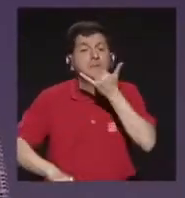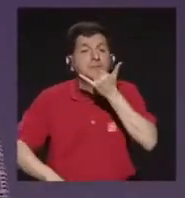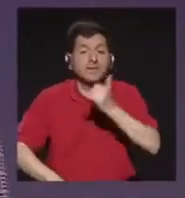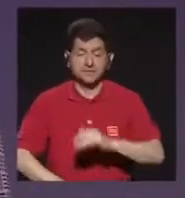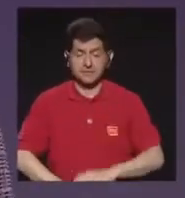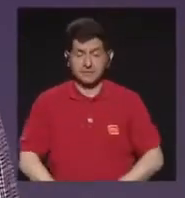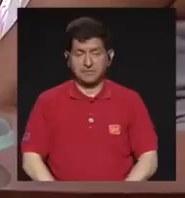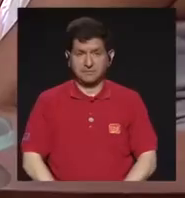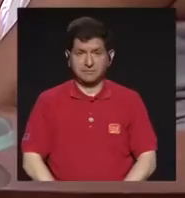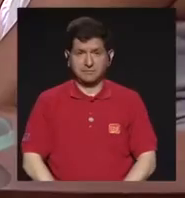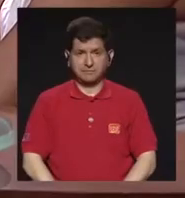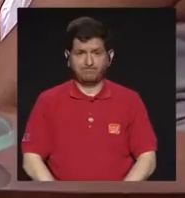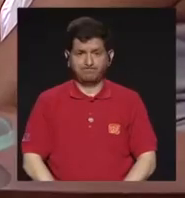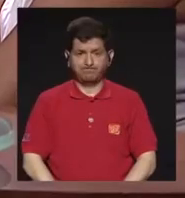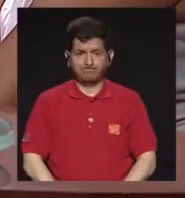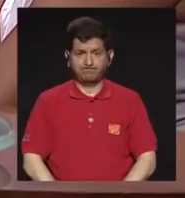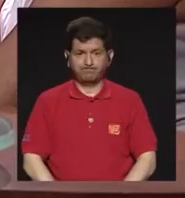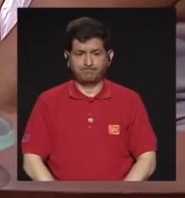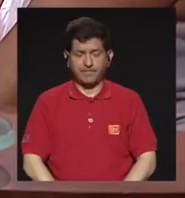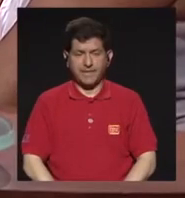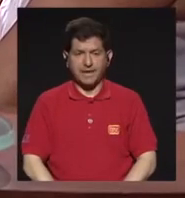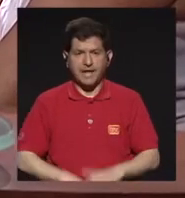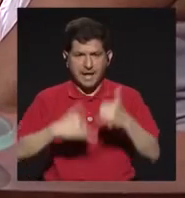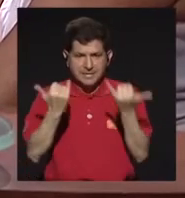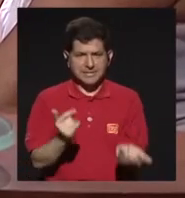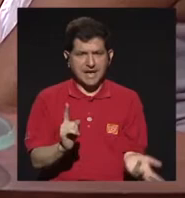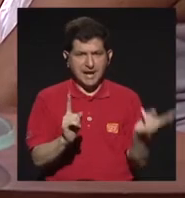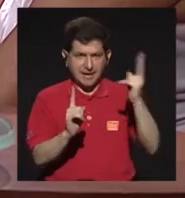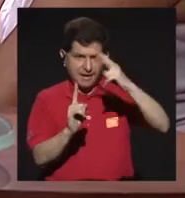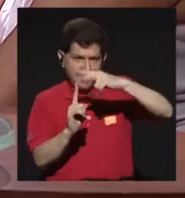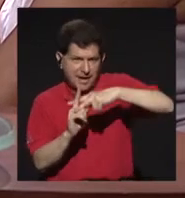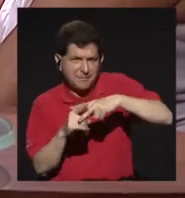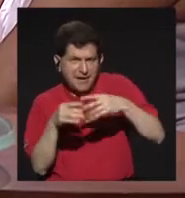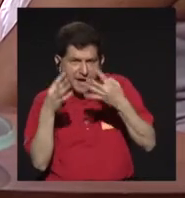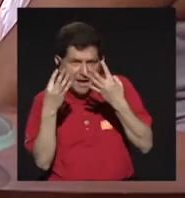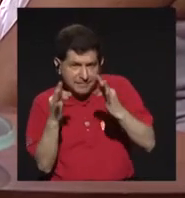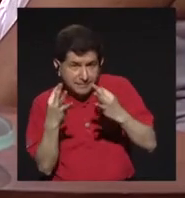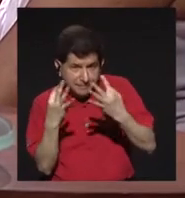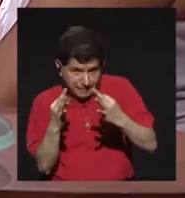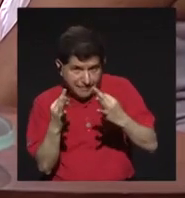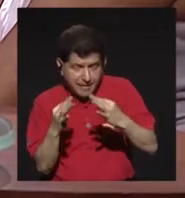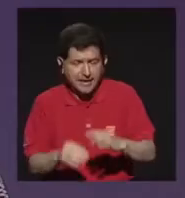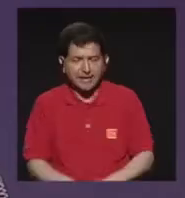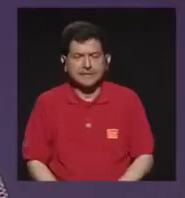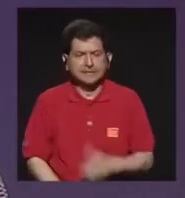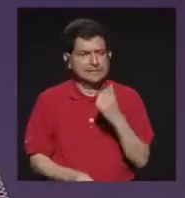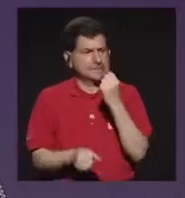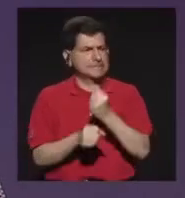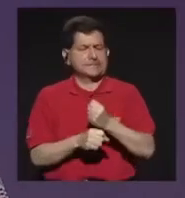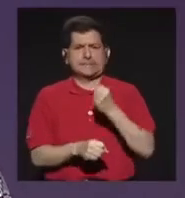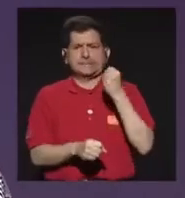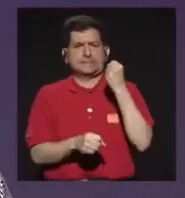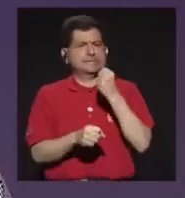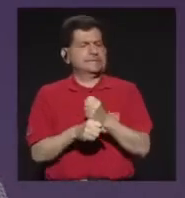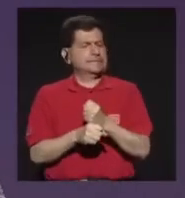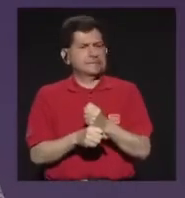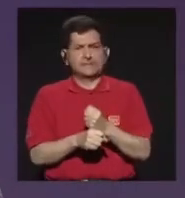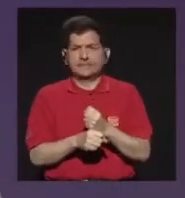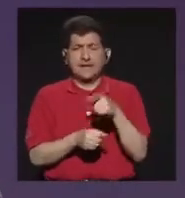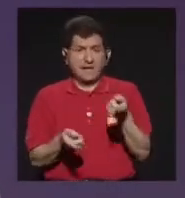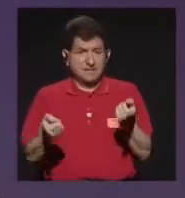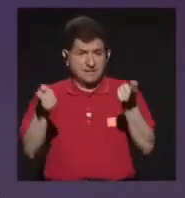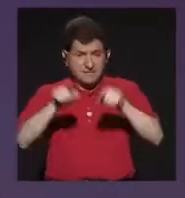que al traducirlos en actos ha sido una tarea y sigue siendo una